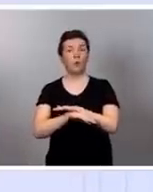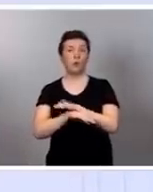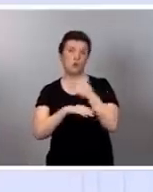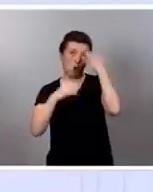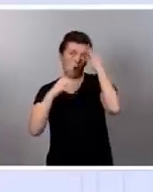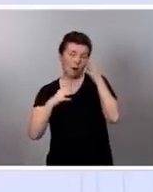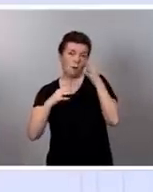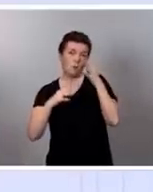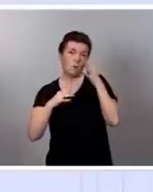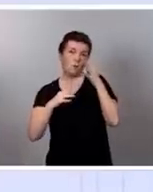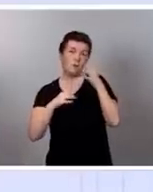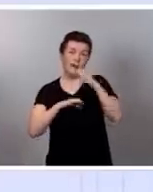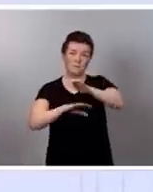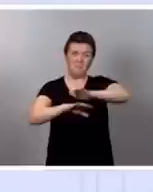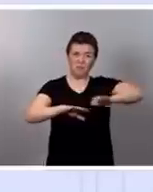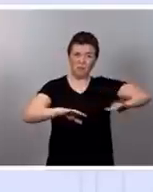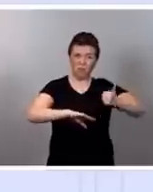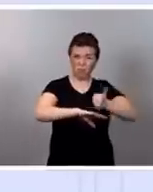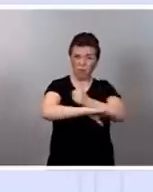inmensa mayoría de la ciudadanía española